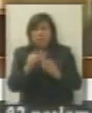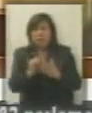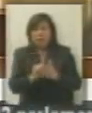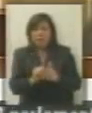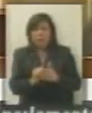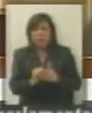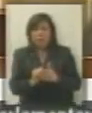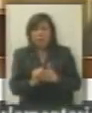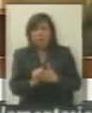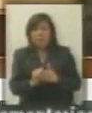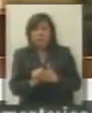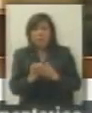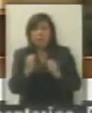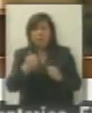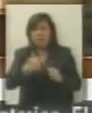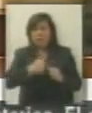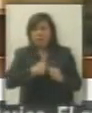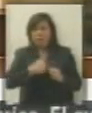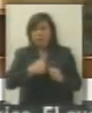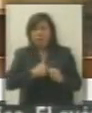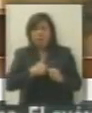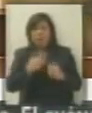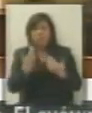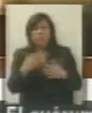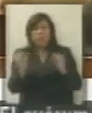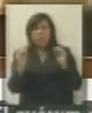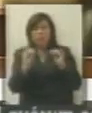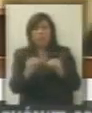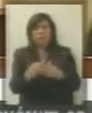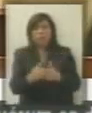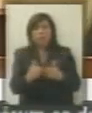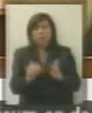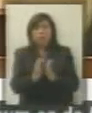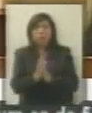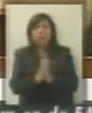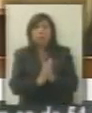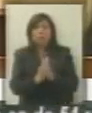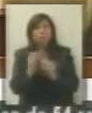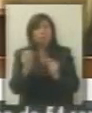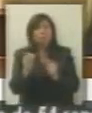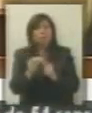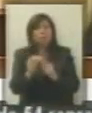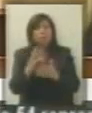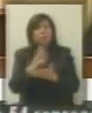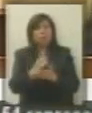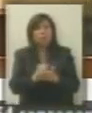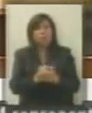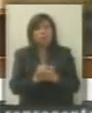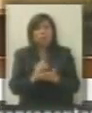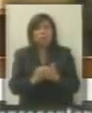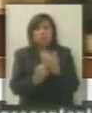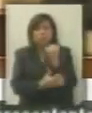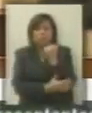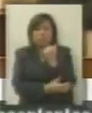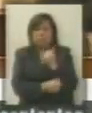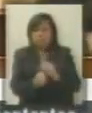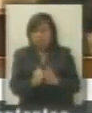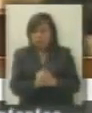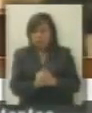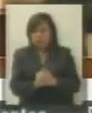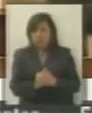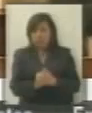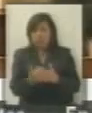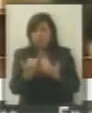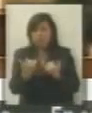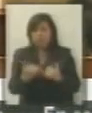segura. Asimismo, habiéndonos planteado ambiciosas metas con relación a la reducción de la pobreza y pobreza extrema,